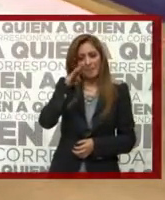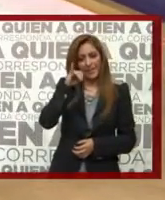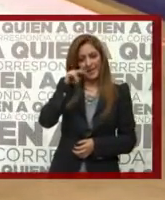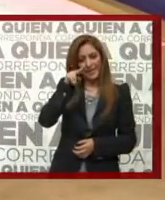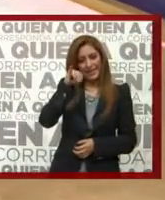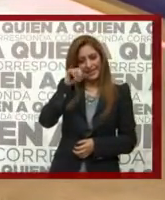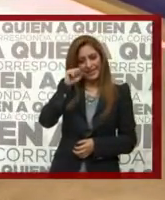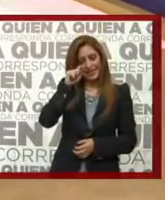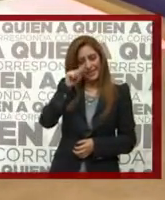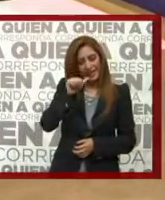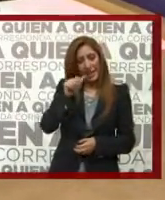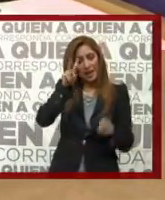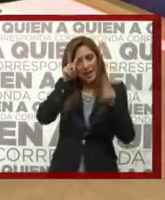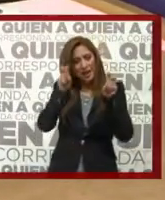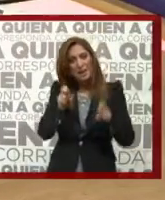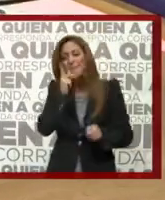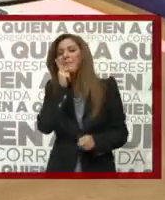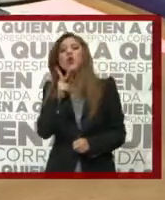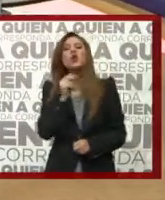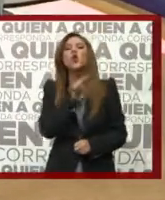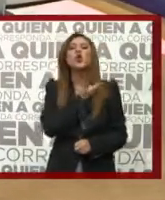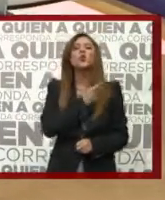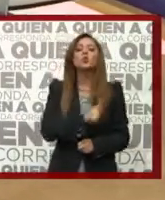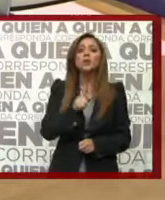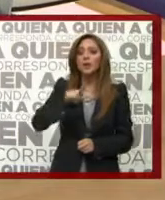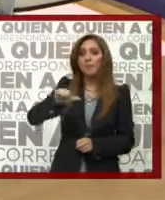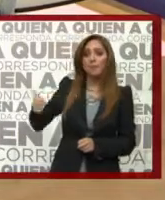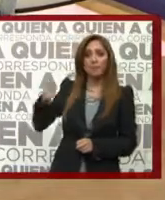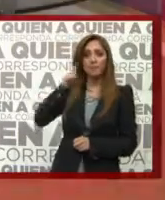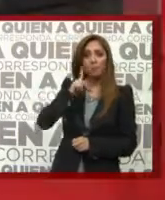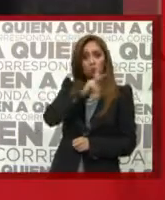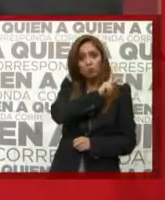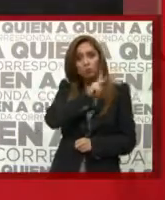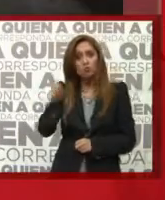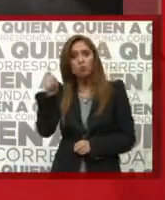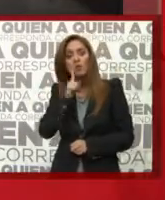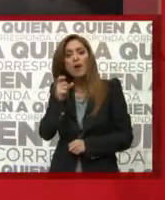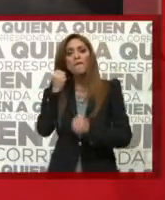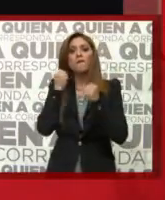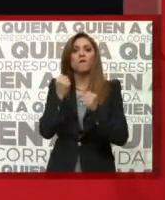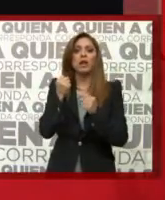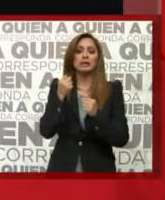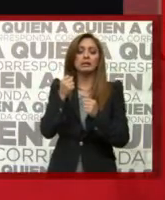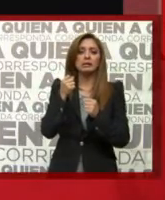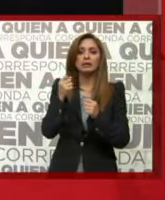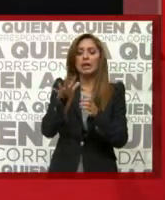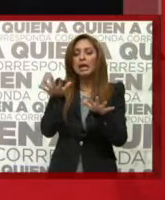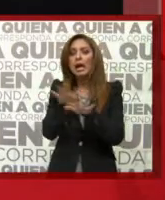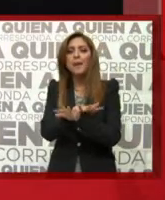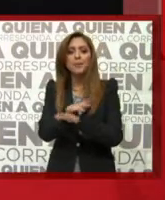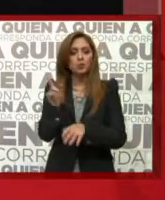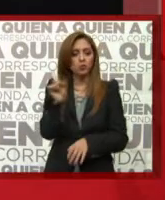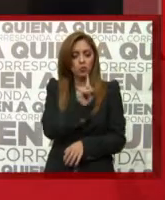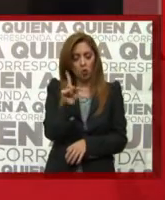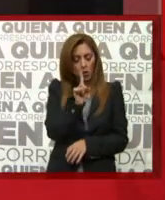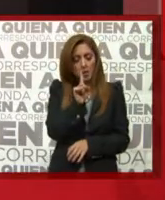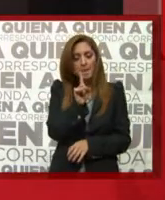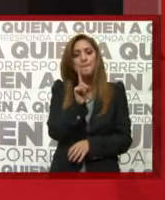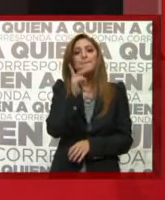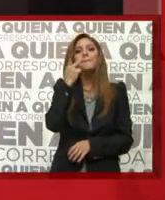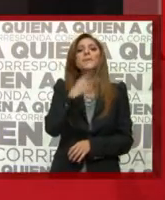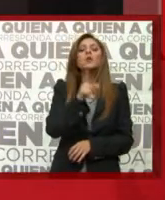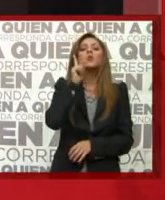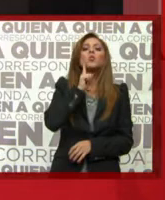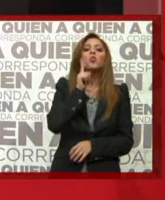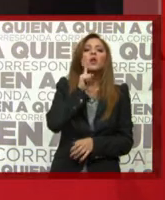como que no les gusta el término porque se van con las radicales. No todas las feministas son radicales. Uh-huh. Y entonces lo que ella